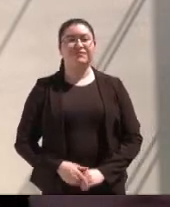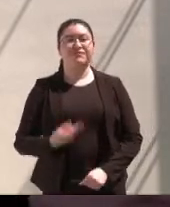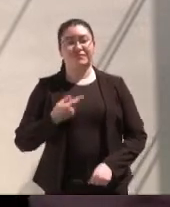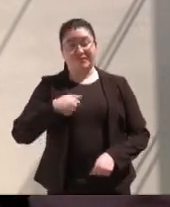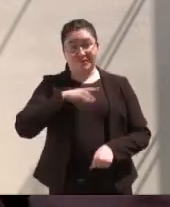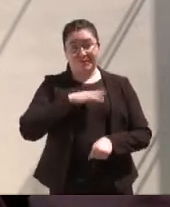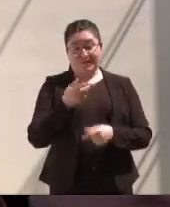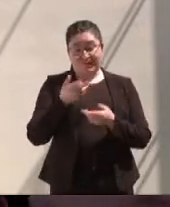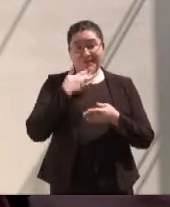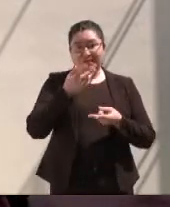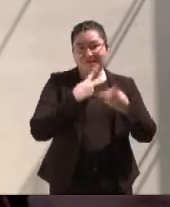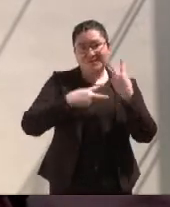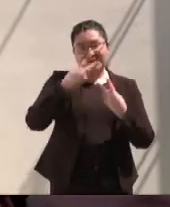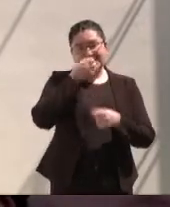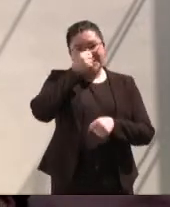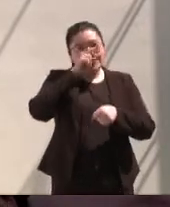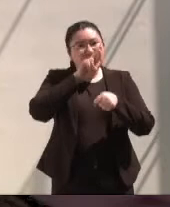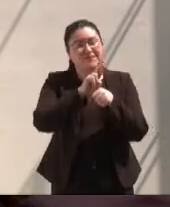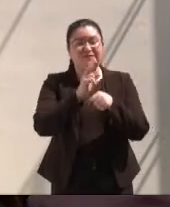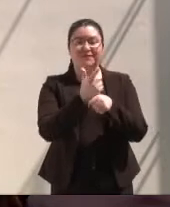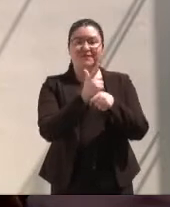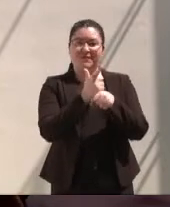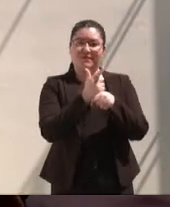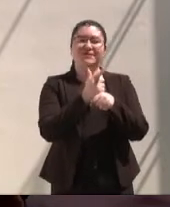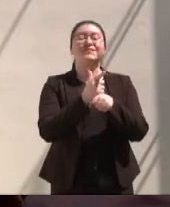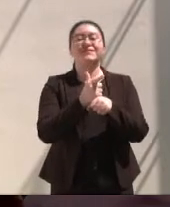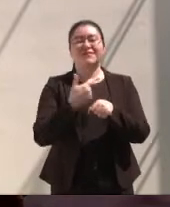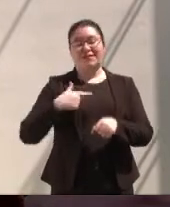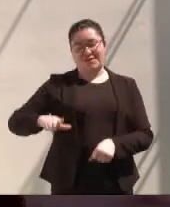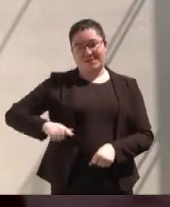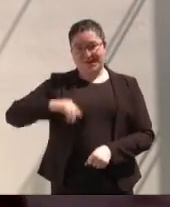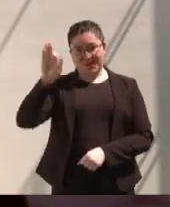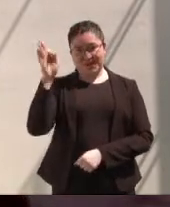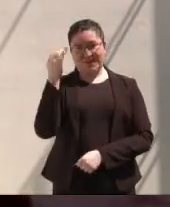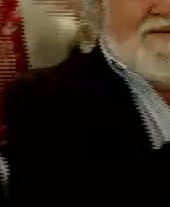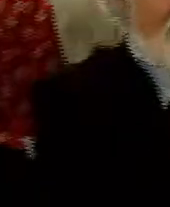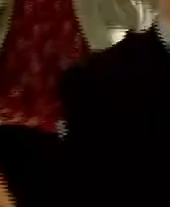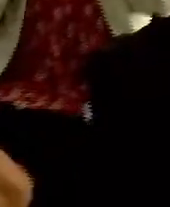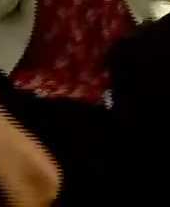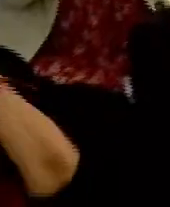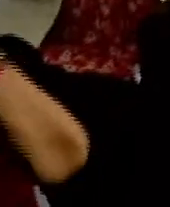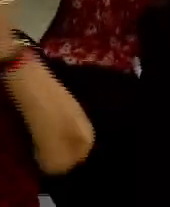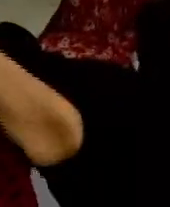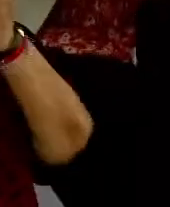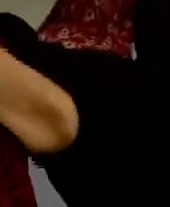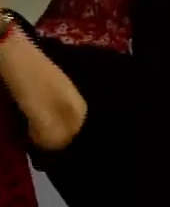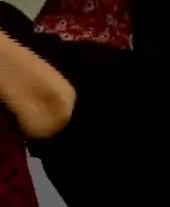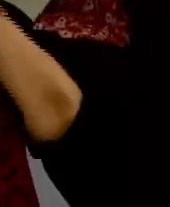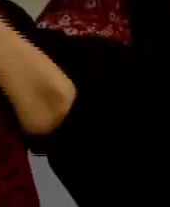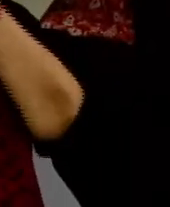del Gobierno Federal, licenciada Rosa Isela Rodríguez Velázquez.